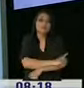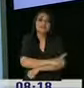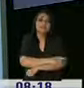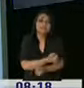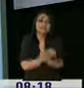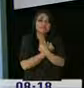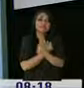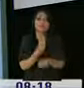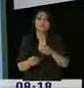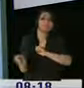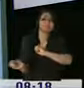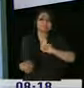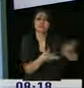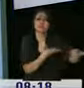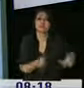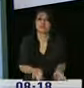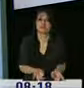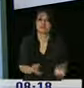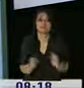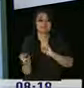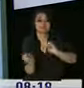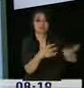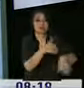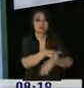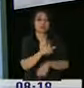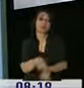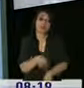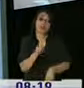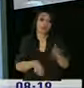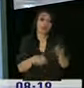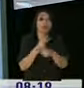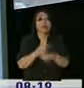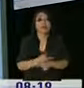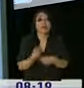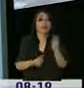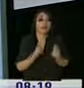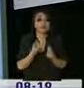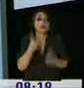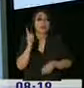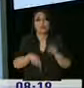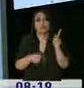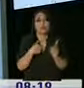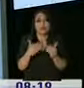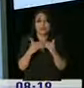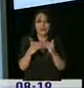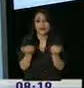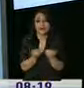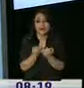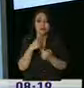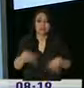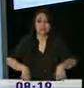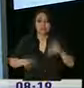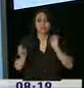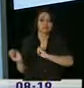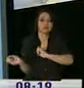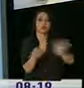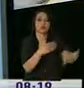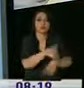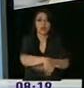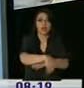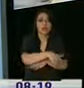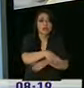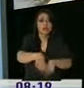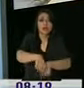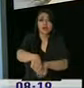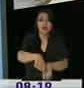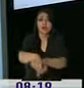calle bajo el pretexto, muchos, de que ya no les puedo cuidar, ya no hay cómo, mi situación no da, y a la calle. Y ahí están,